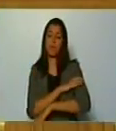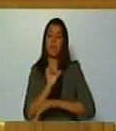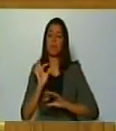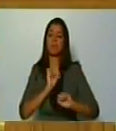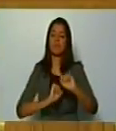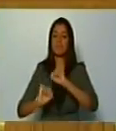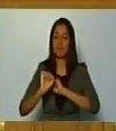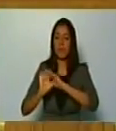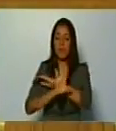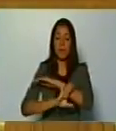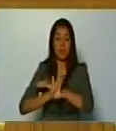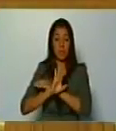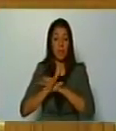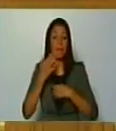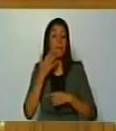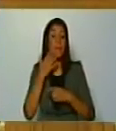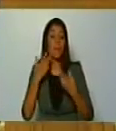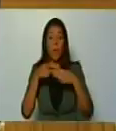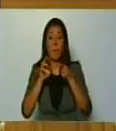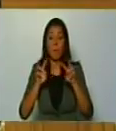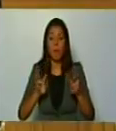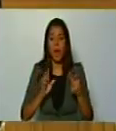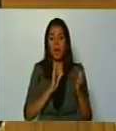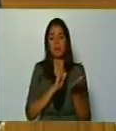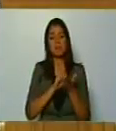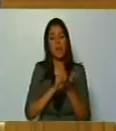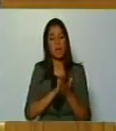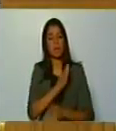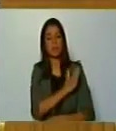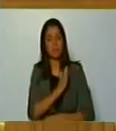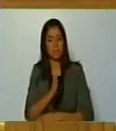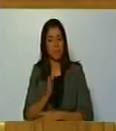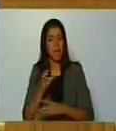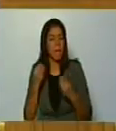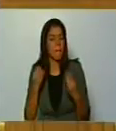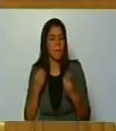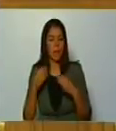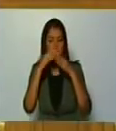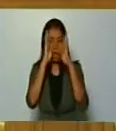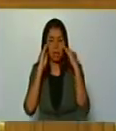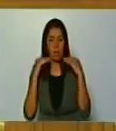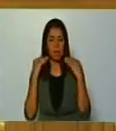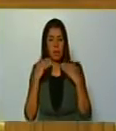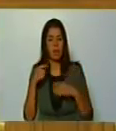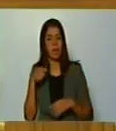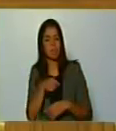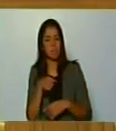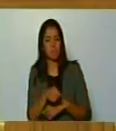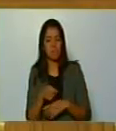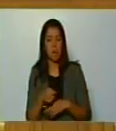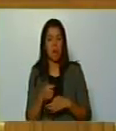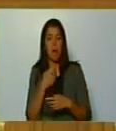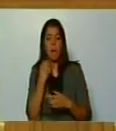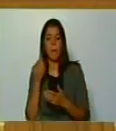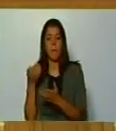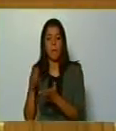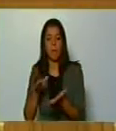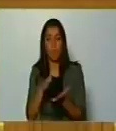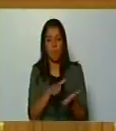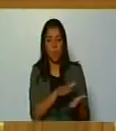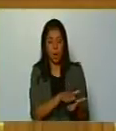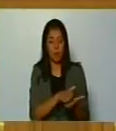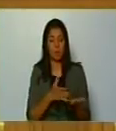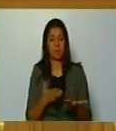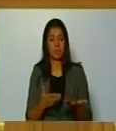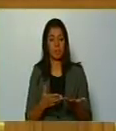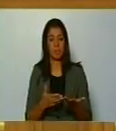había un clima de paz en el país, su vocería era para que hubiese más muerto y más herido.